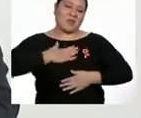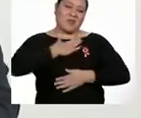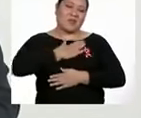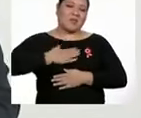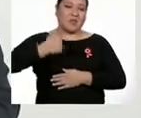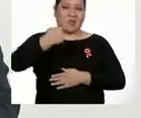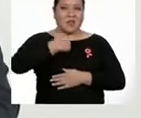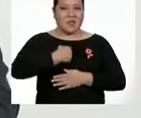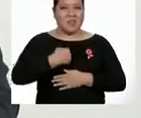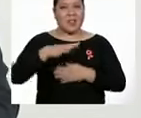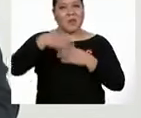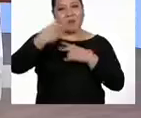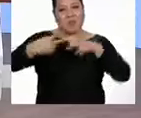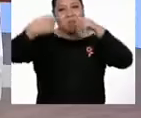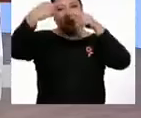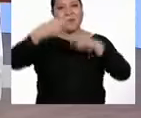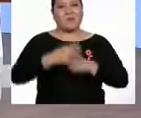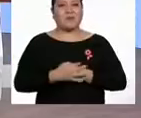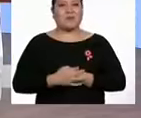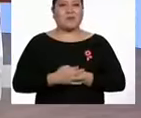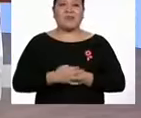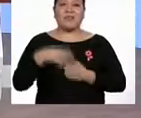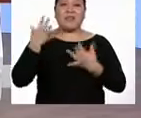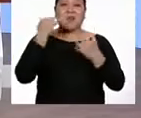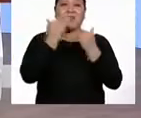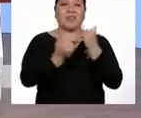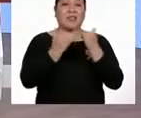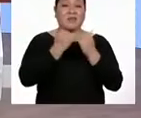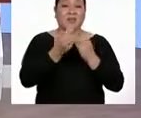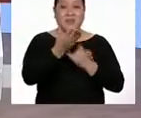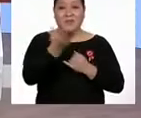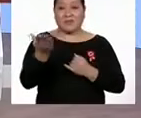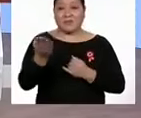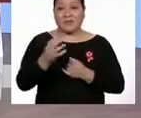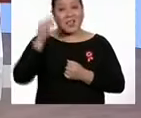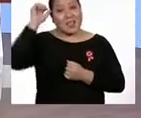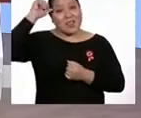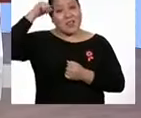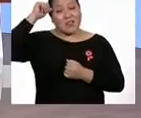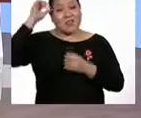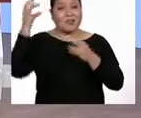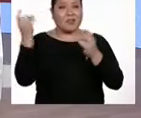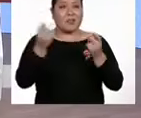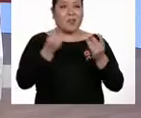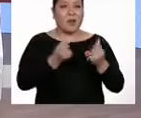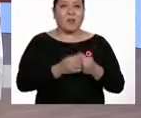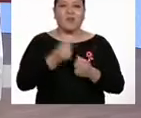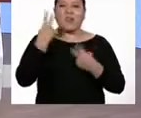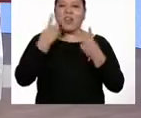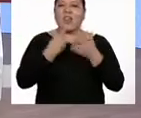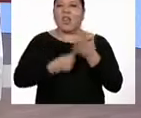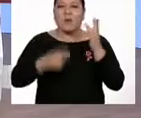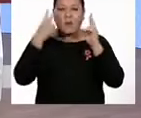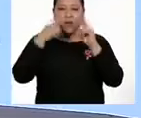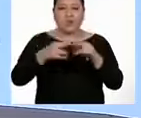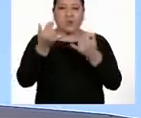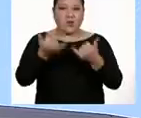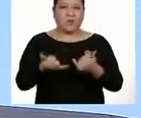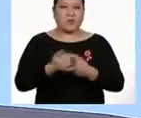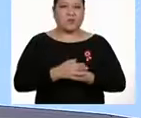sido mío y nos vemos pronto. Y para terminar, ¿qué les parece si recordamos rápidamente lo que hemos visto hoy